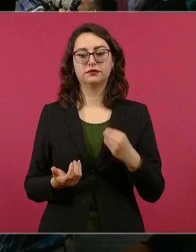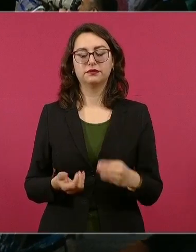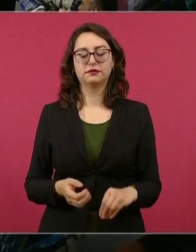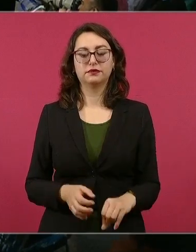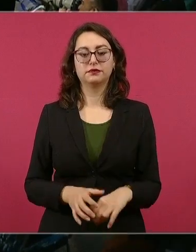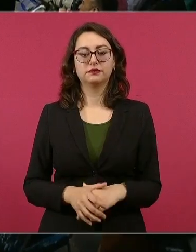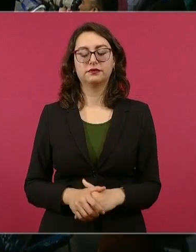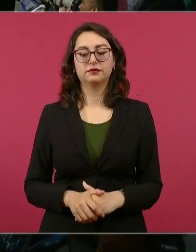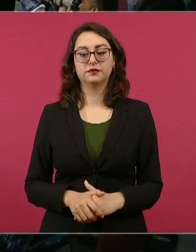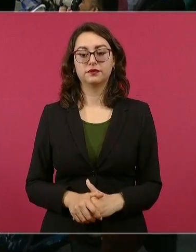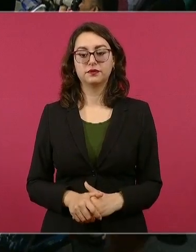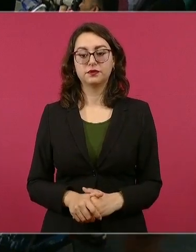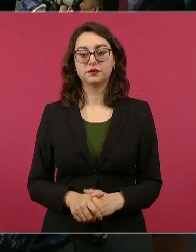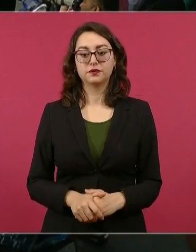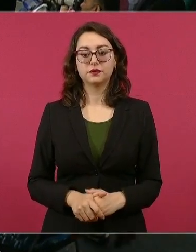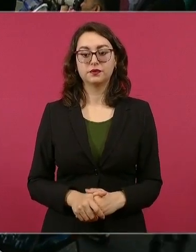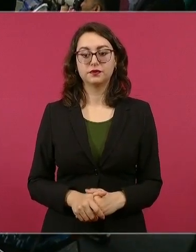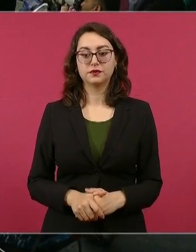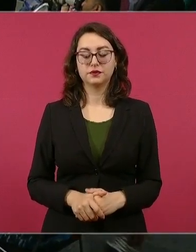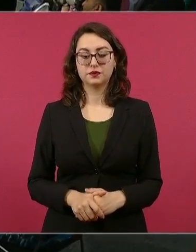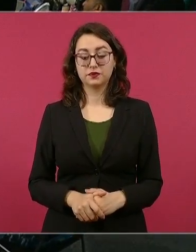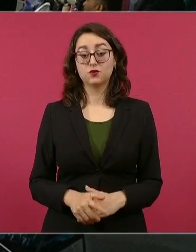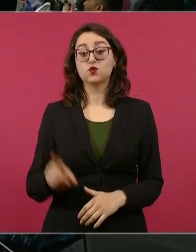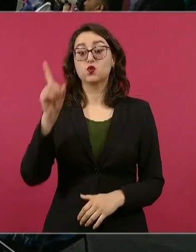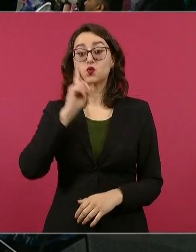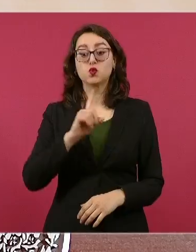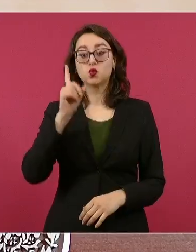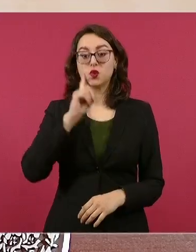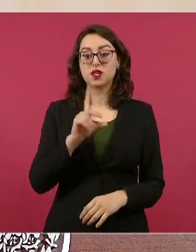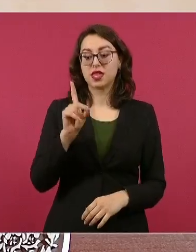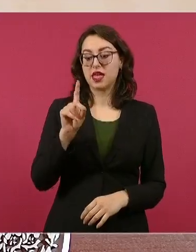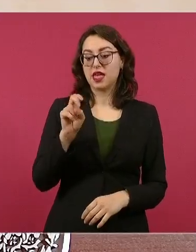un escrito de Denise Dresser.